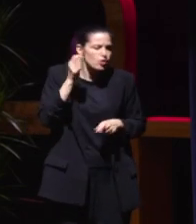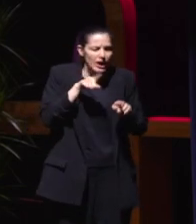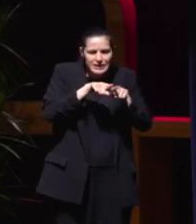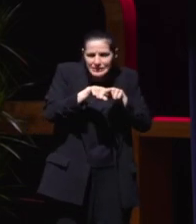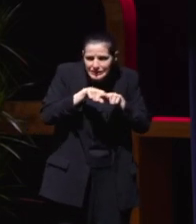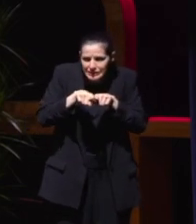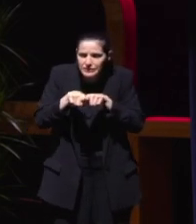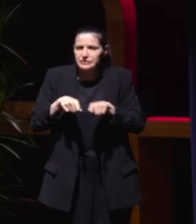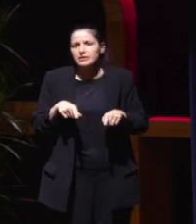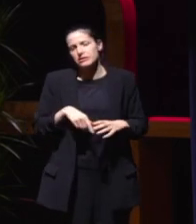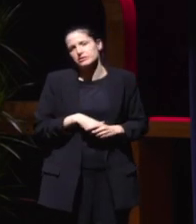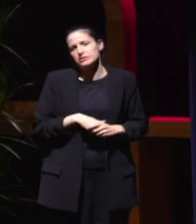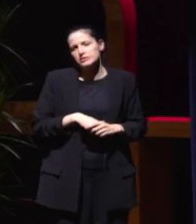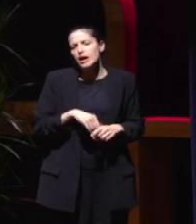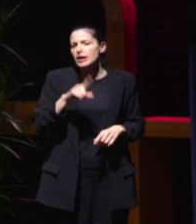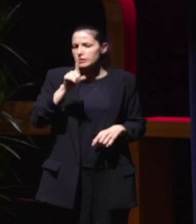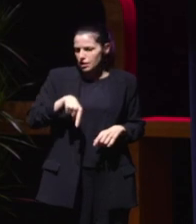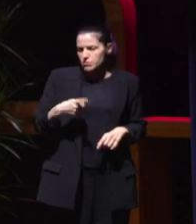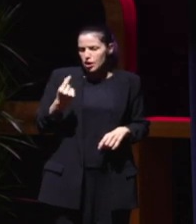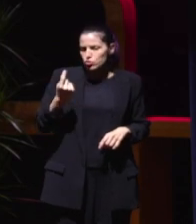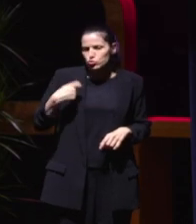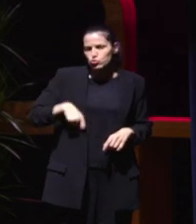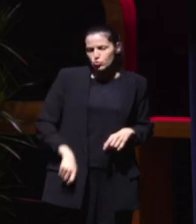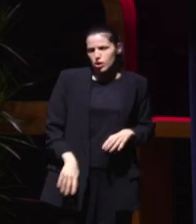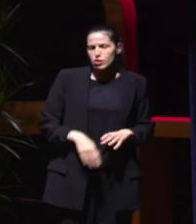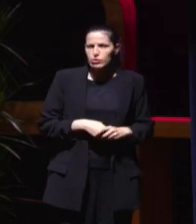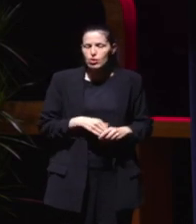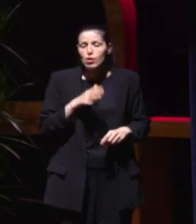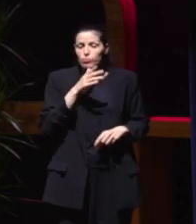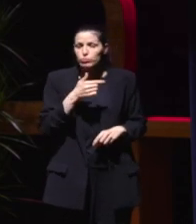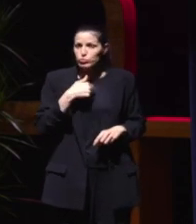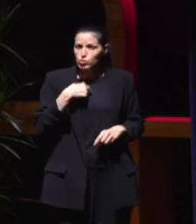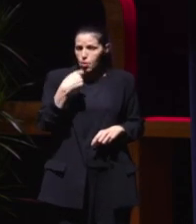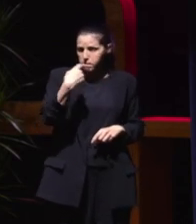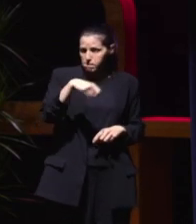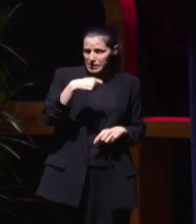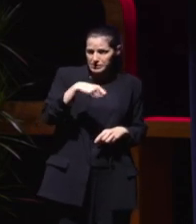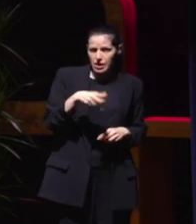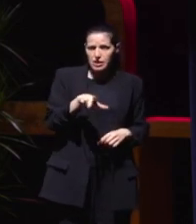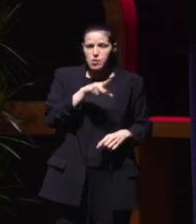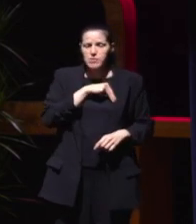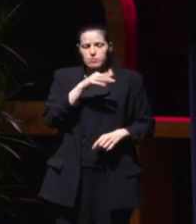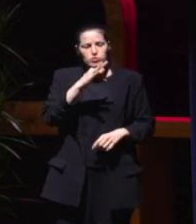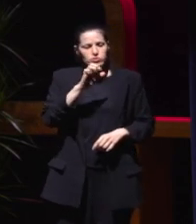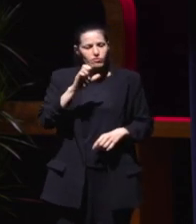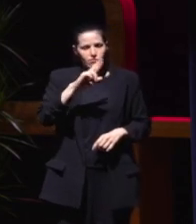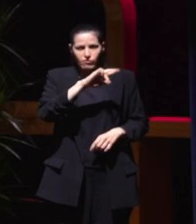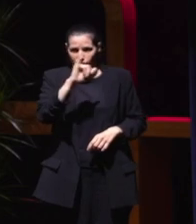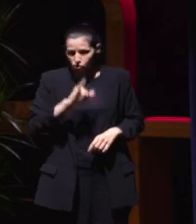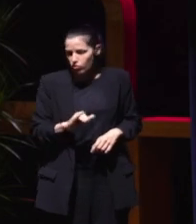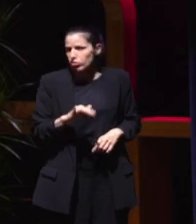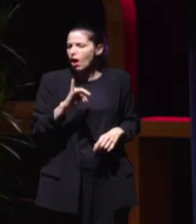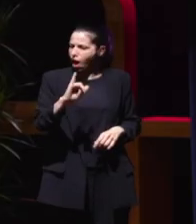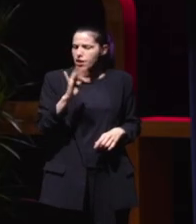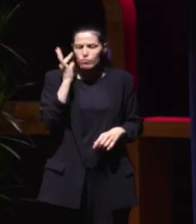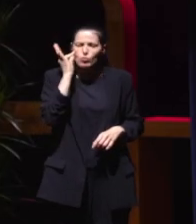y que ganen un sueldo Porque como presidenta de los feroz sé que hay muchas mujeres que hacen crítica que los